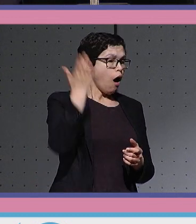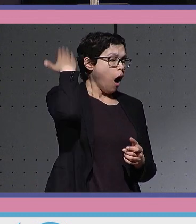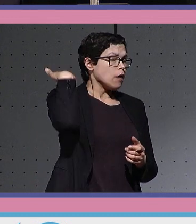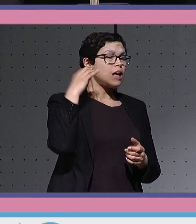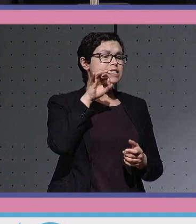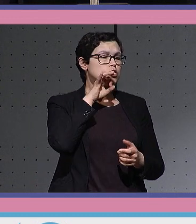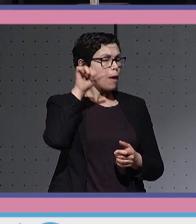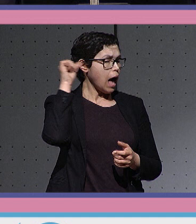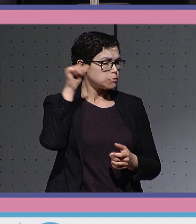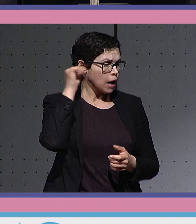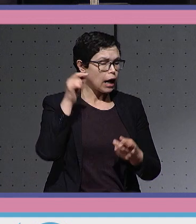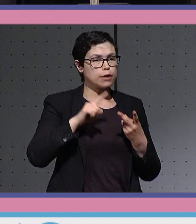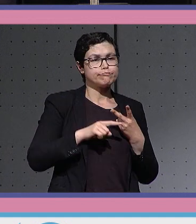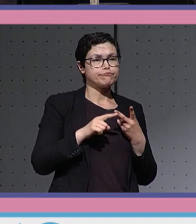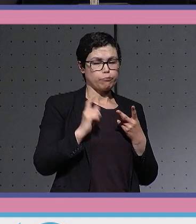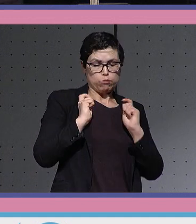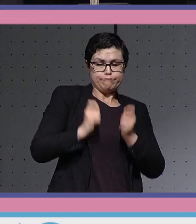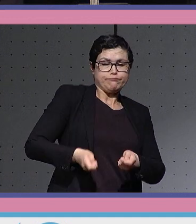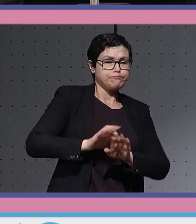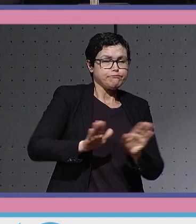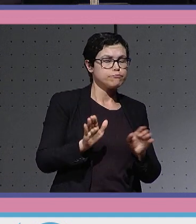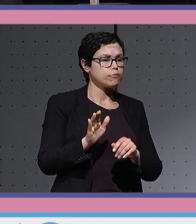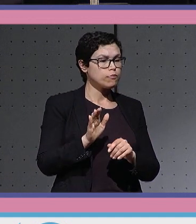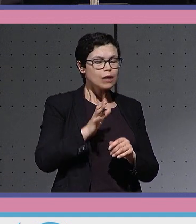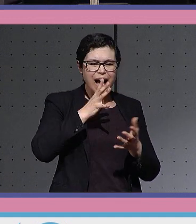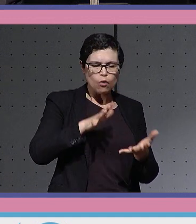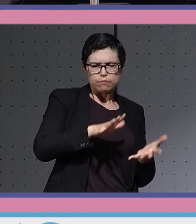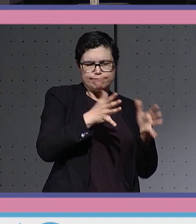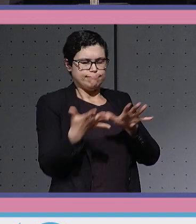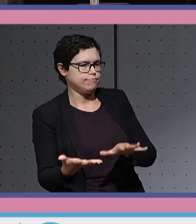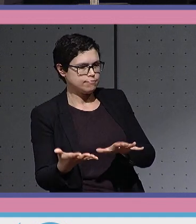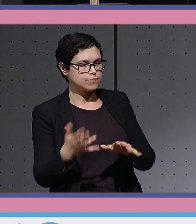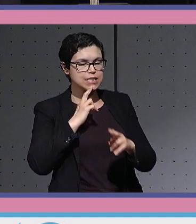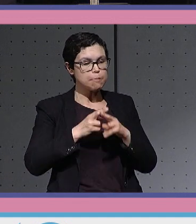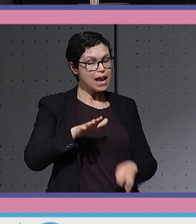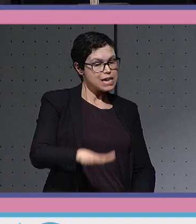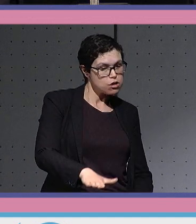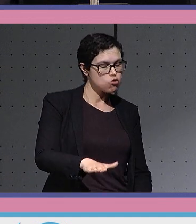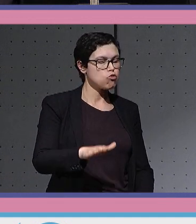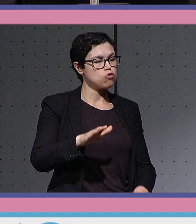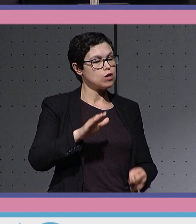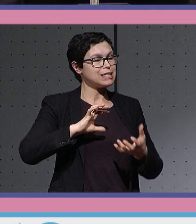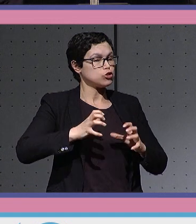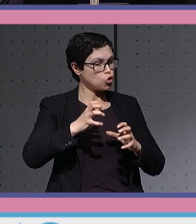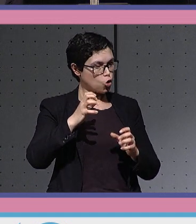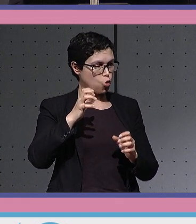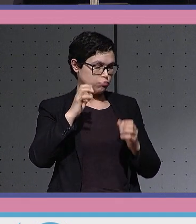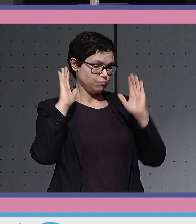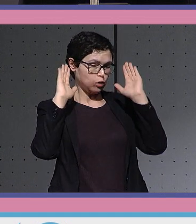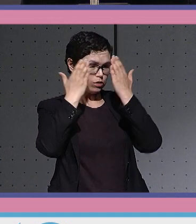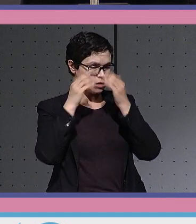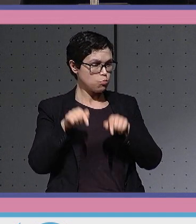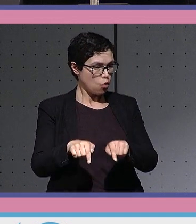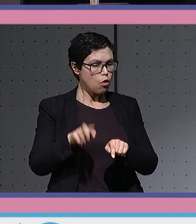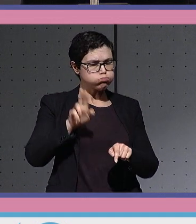de Asperger, antes de la nueva clasificación, y que ahora vamos a decir de él pues, que es un niño que tiene un trastorno de espectro de autismo, que no se asocia a